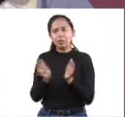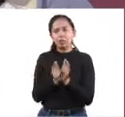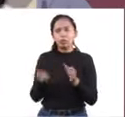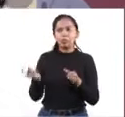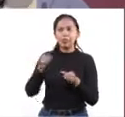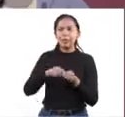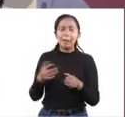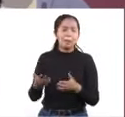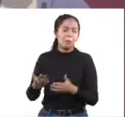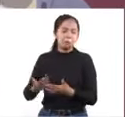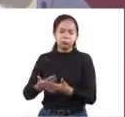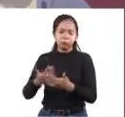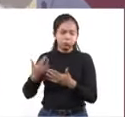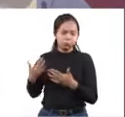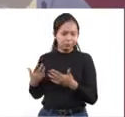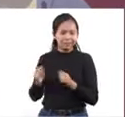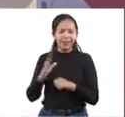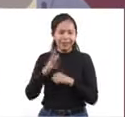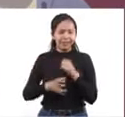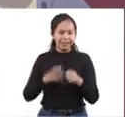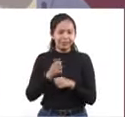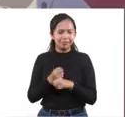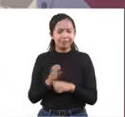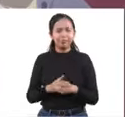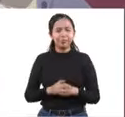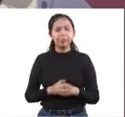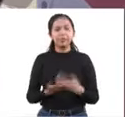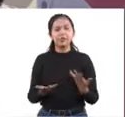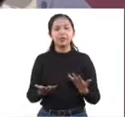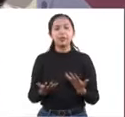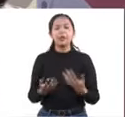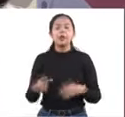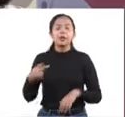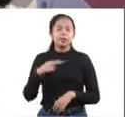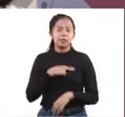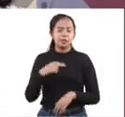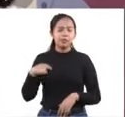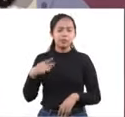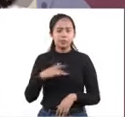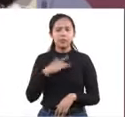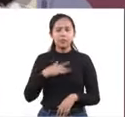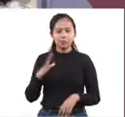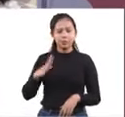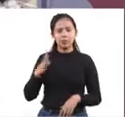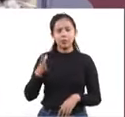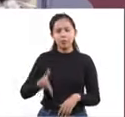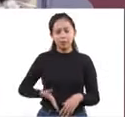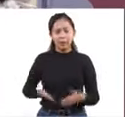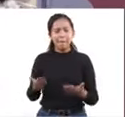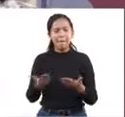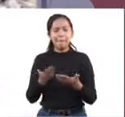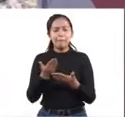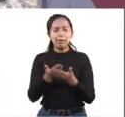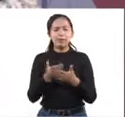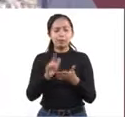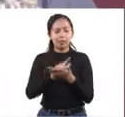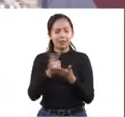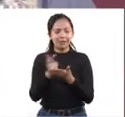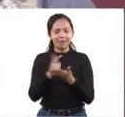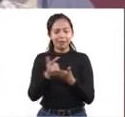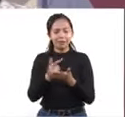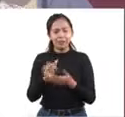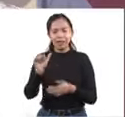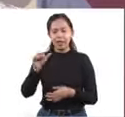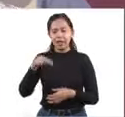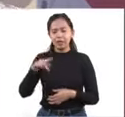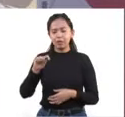este permiso de vuelta. Es un orgullo poder presentar a ustedes hoy una parte del libro,